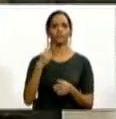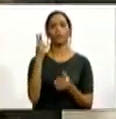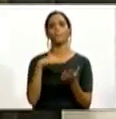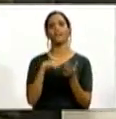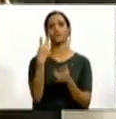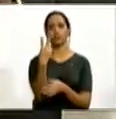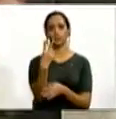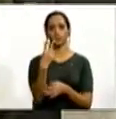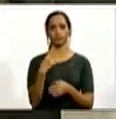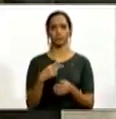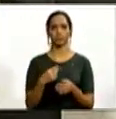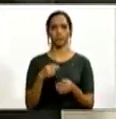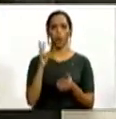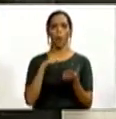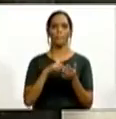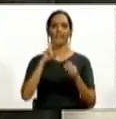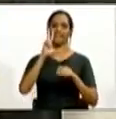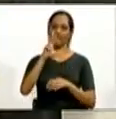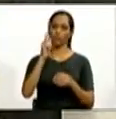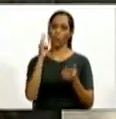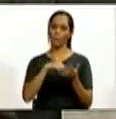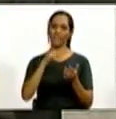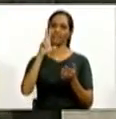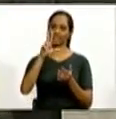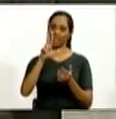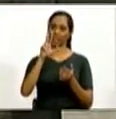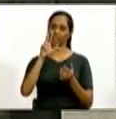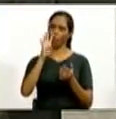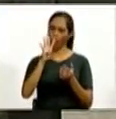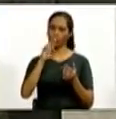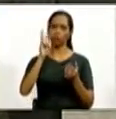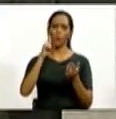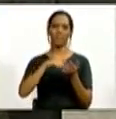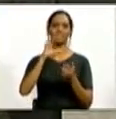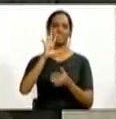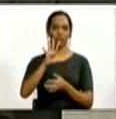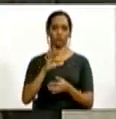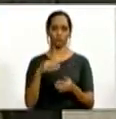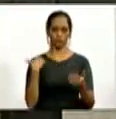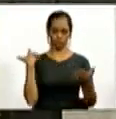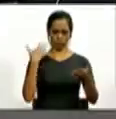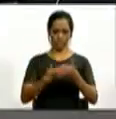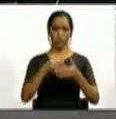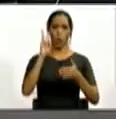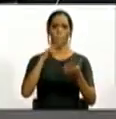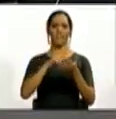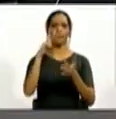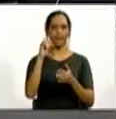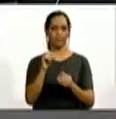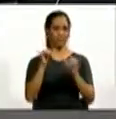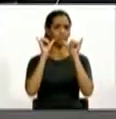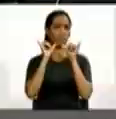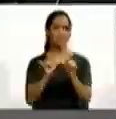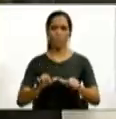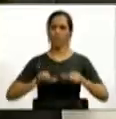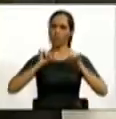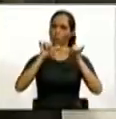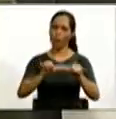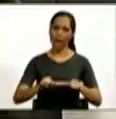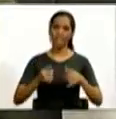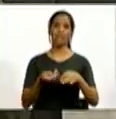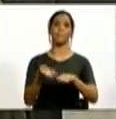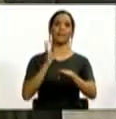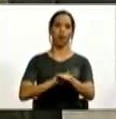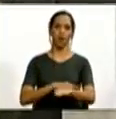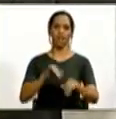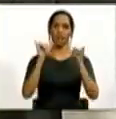uh-huh. 2003, 2004, 2005, ya estamos en el 2020. Sigue con el mismo discurso. Y siguen con el mismo discurso y peor aún, siguen con